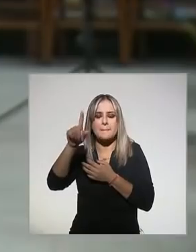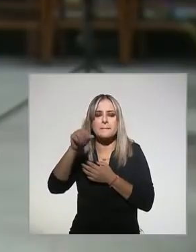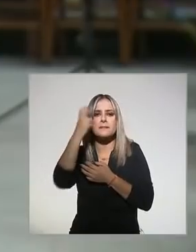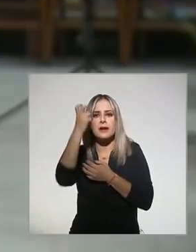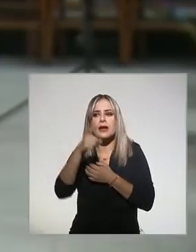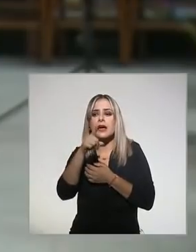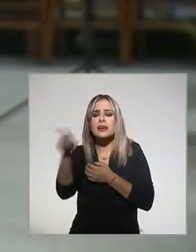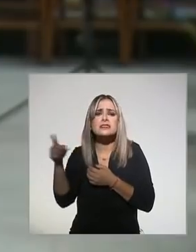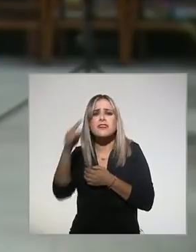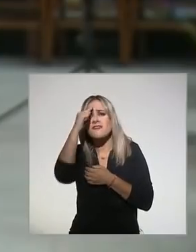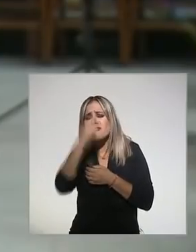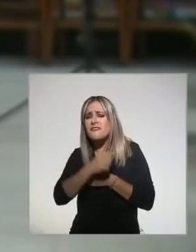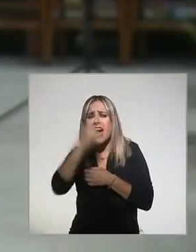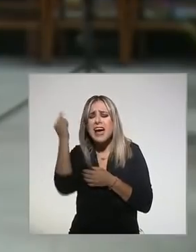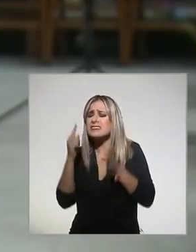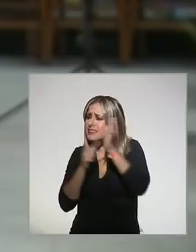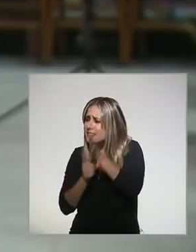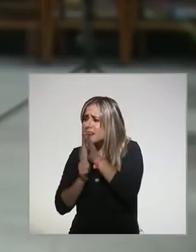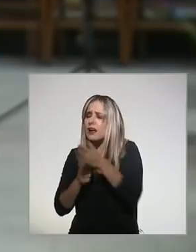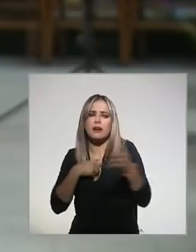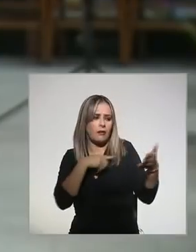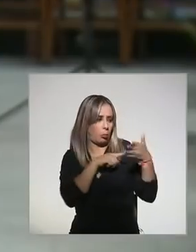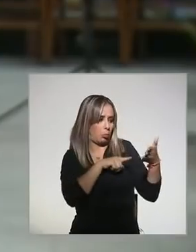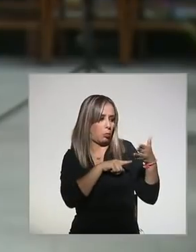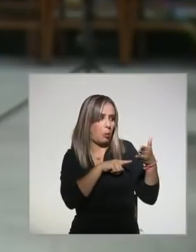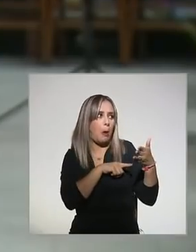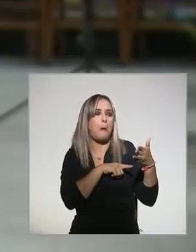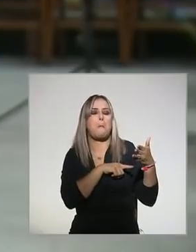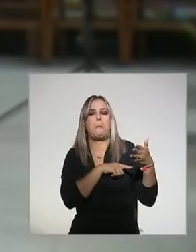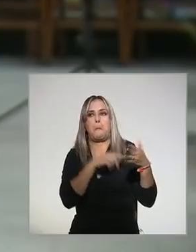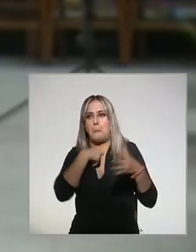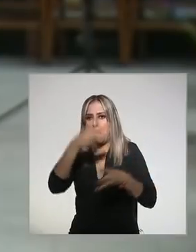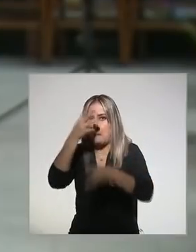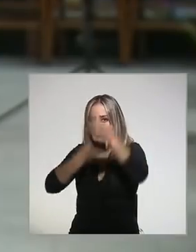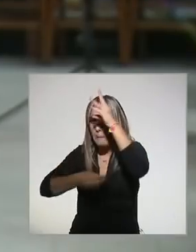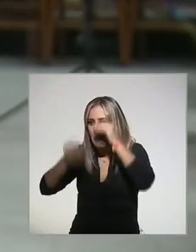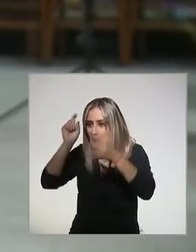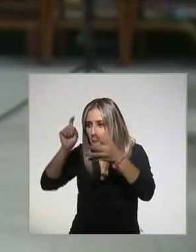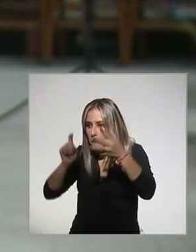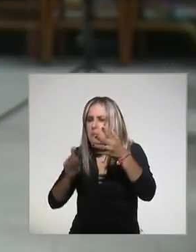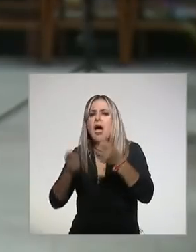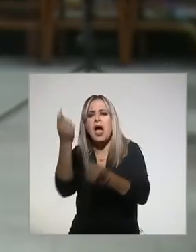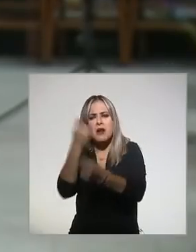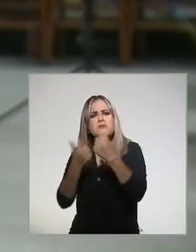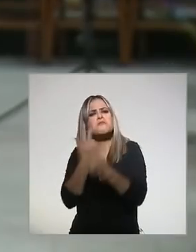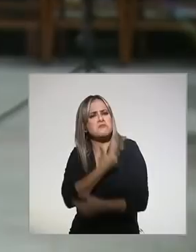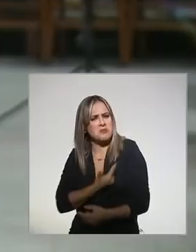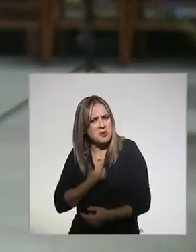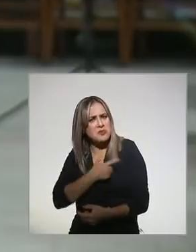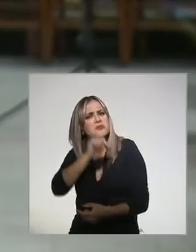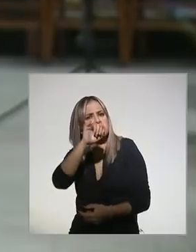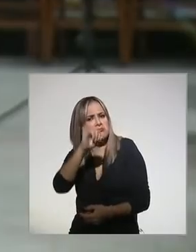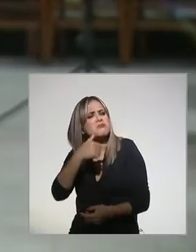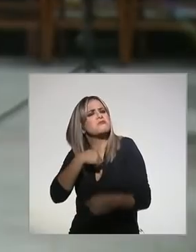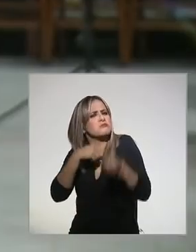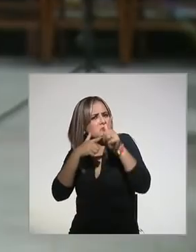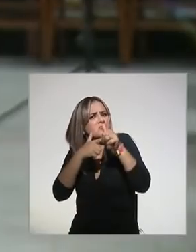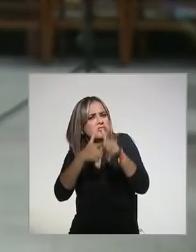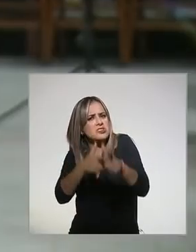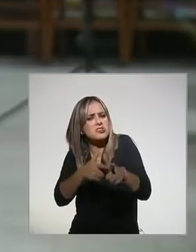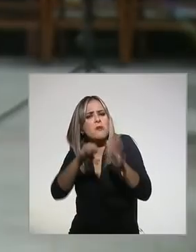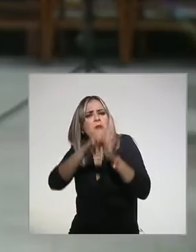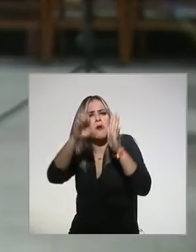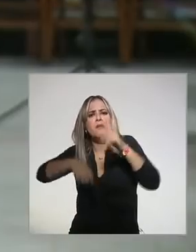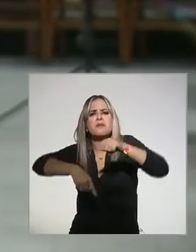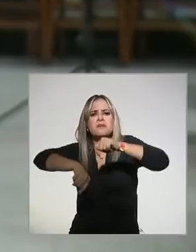difícil manejarlas. Y bueno, también hay contenidos que pues me agradan, ¿no? Y pues sigo, por ejemplo, los de